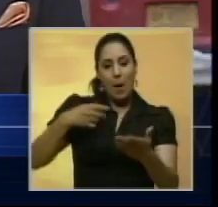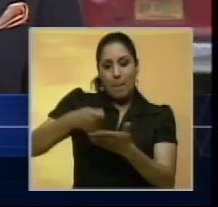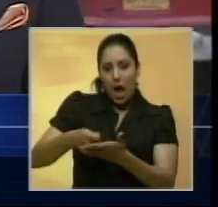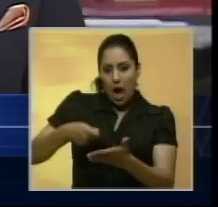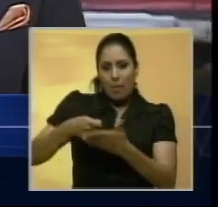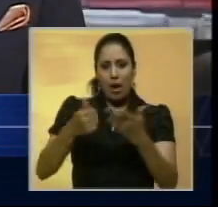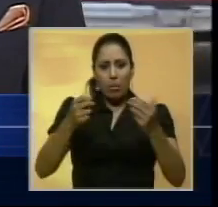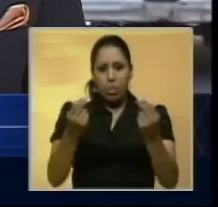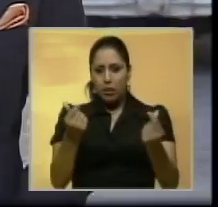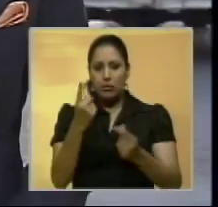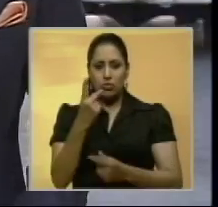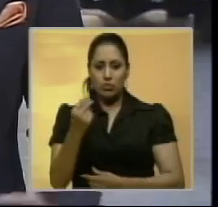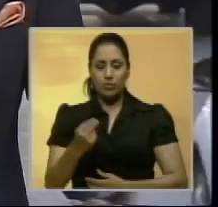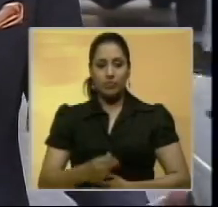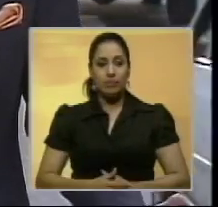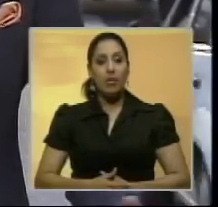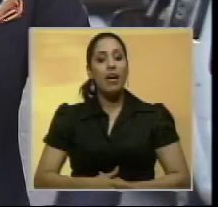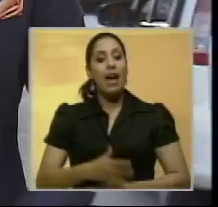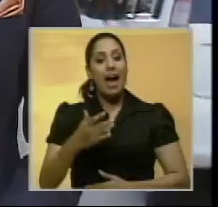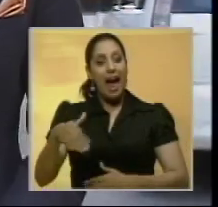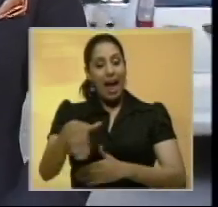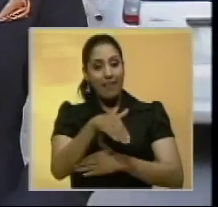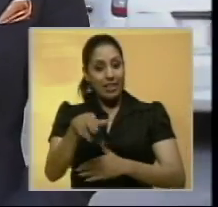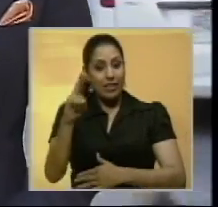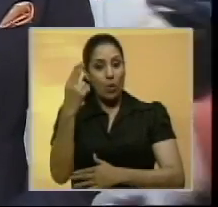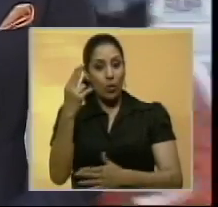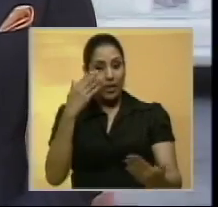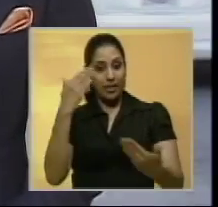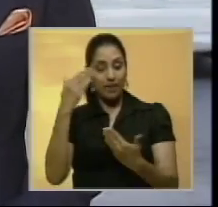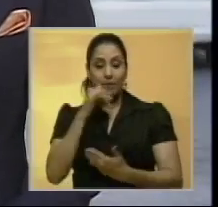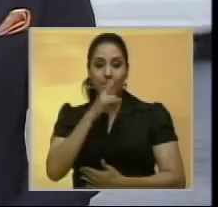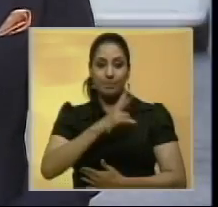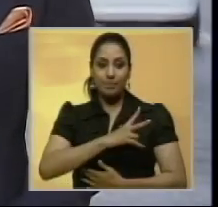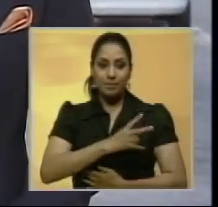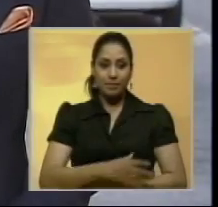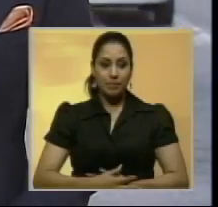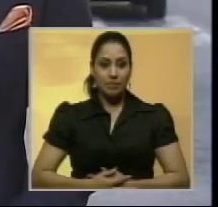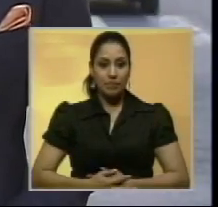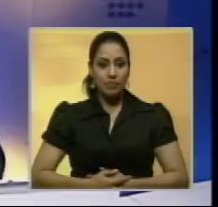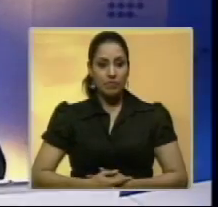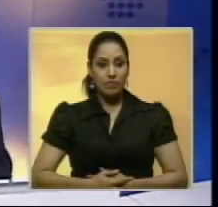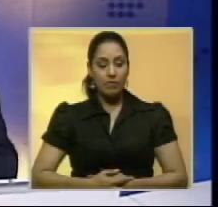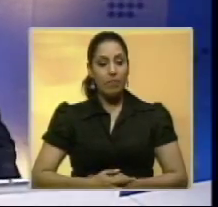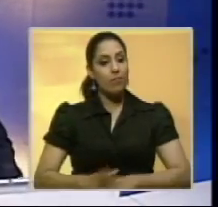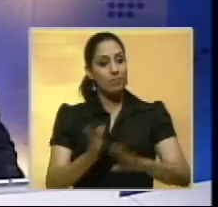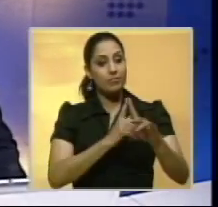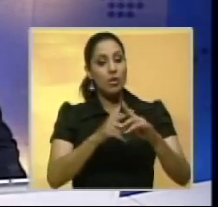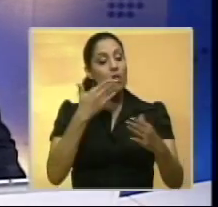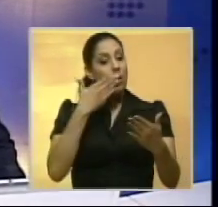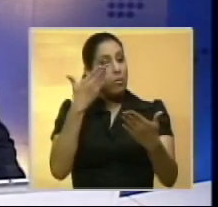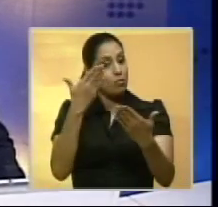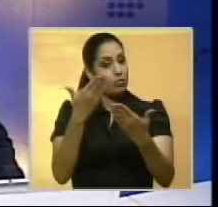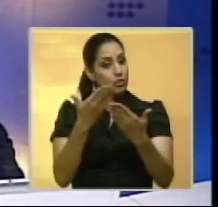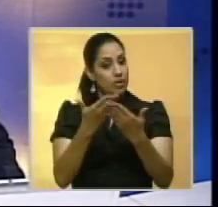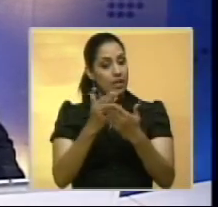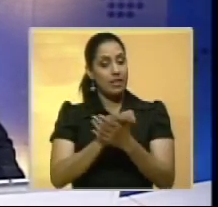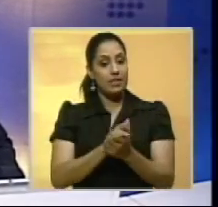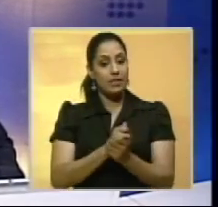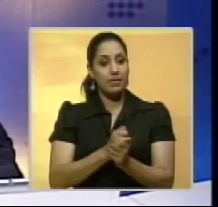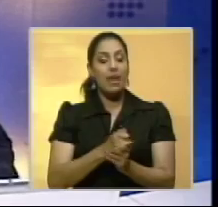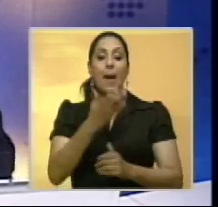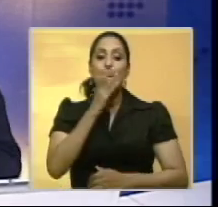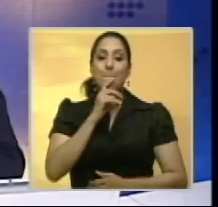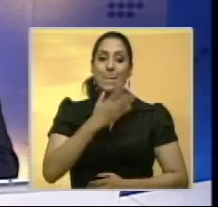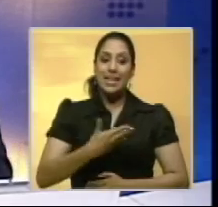inversión en el sector. En la avenida Urdaneta, Euclides Sotillo, Noticiero Venevisión. Muchísimas gracias, Euclides. Irán